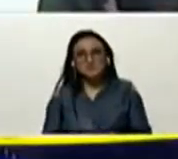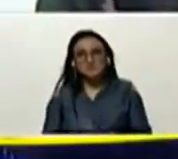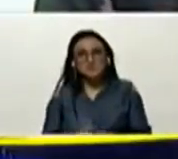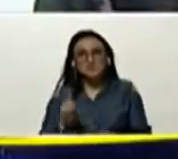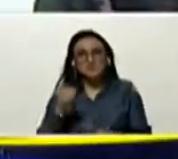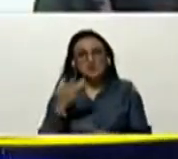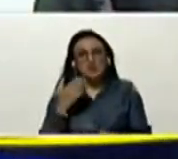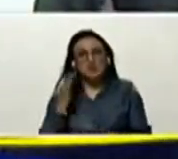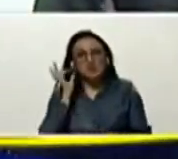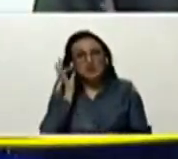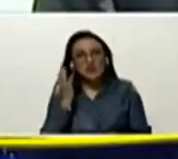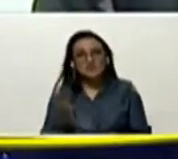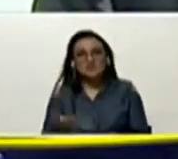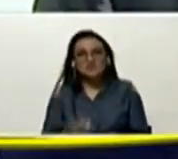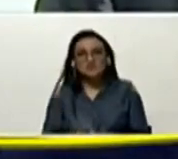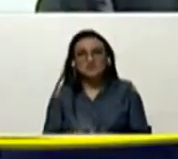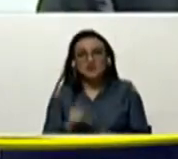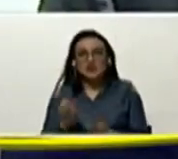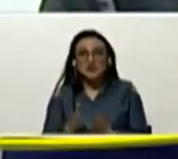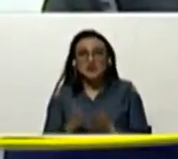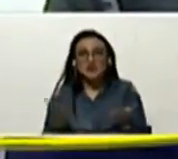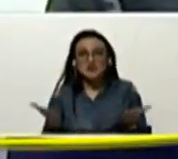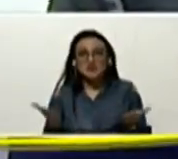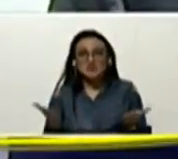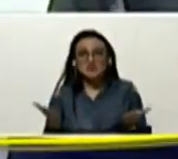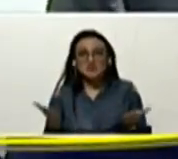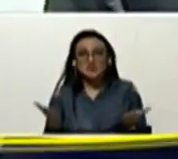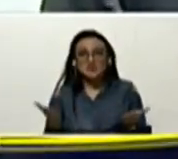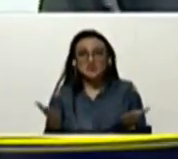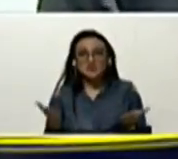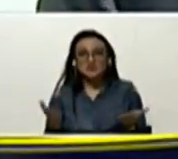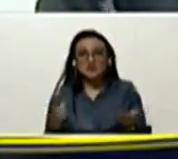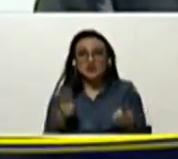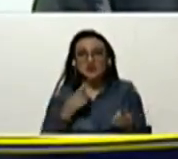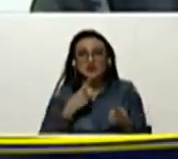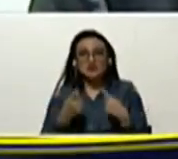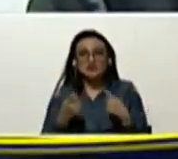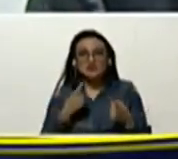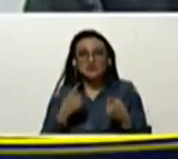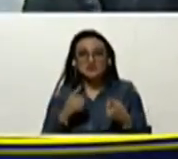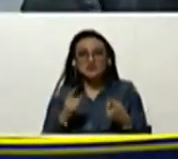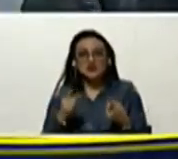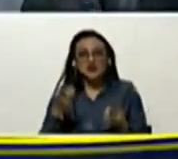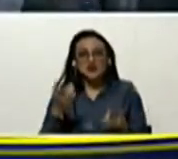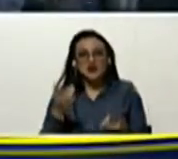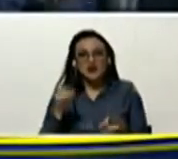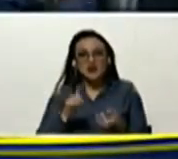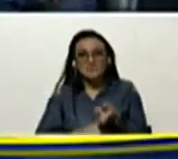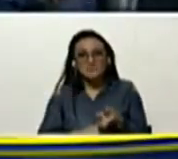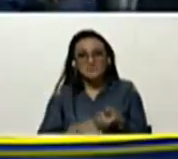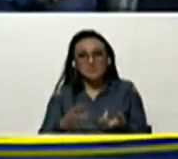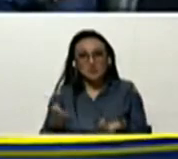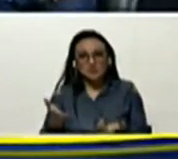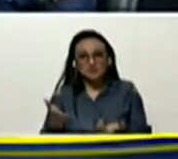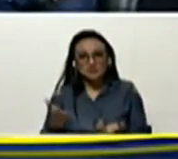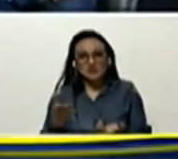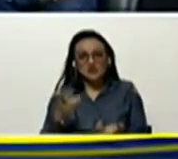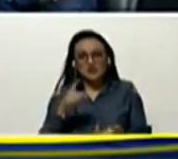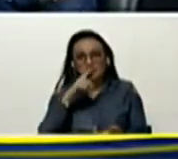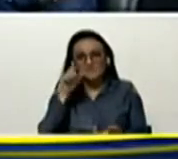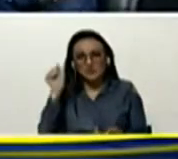primero las damas. En este libro, por supuesto, están entrevistas a la primera combatiente, nuestra amiga Cilia